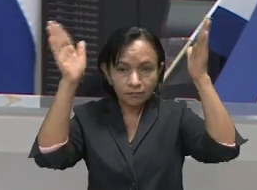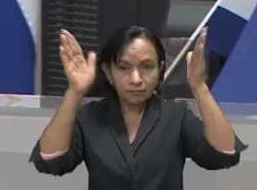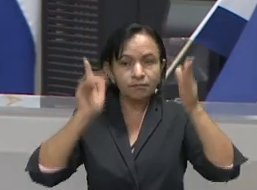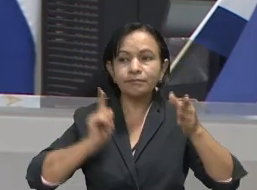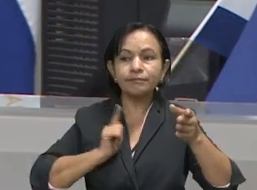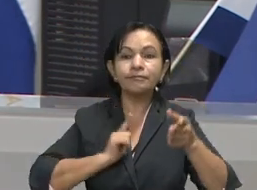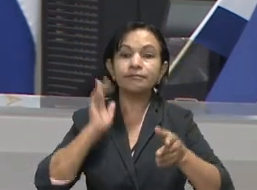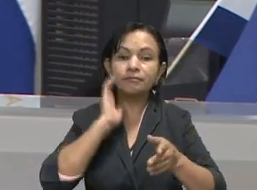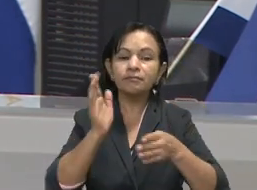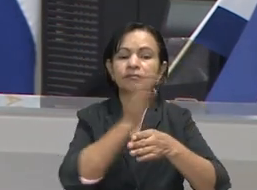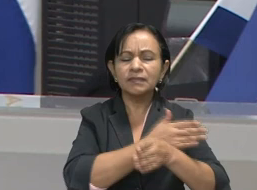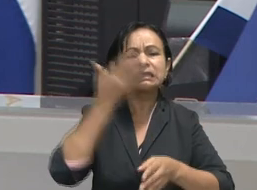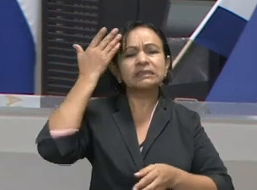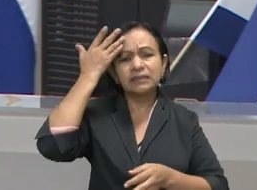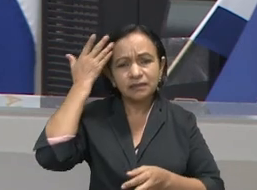que teníamos.